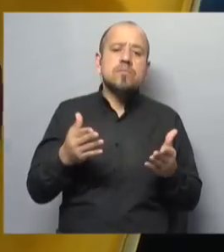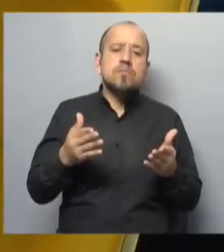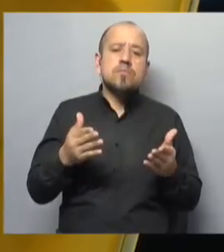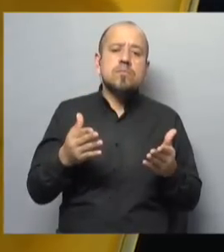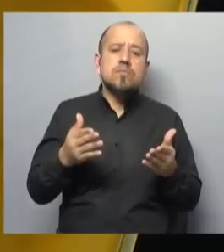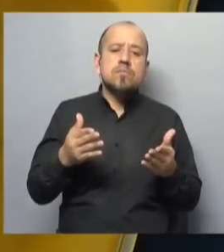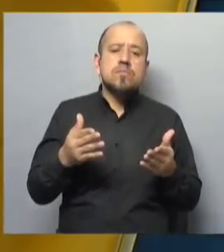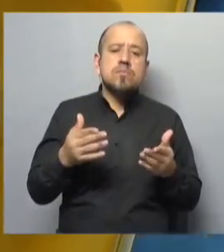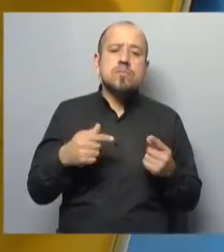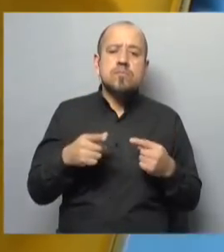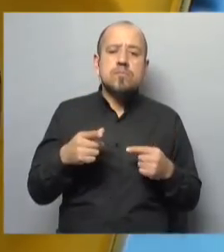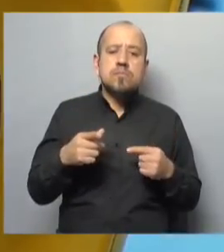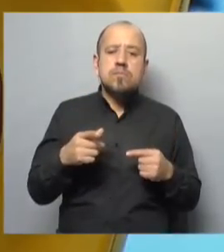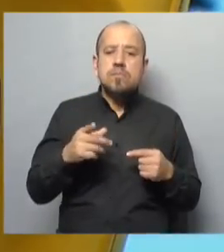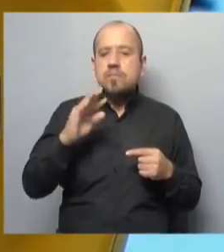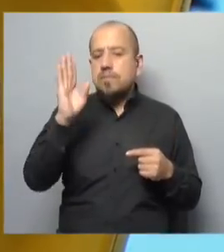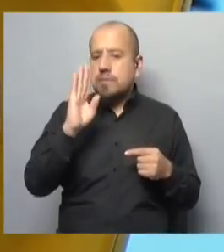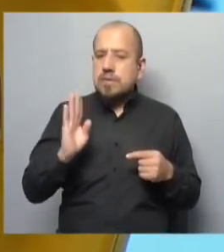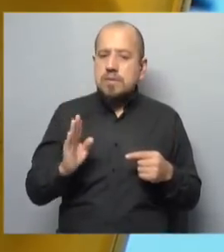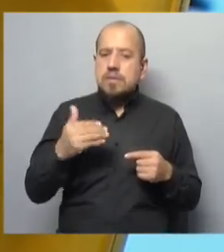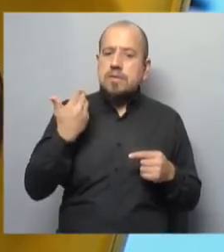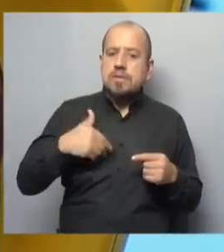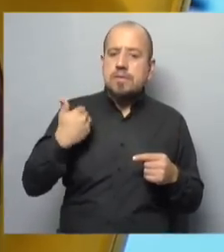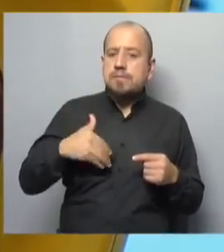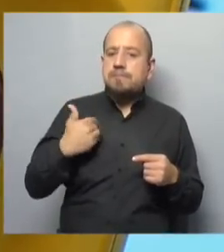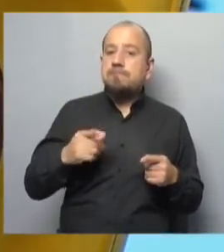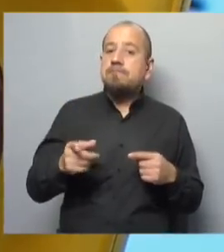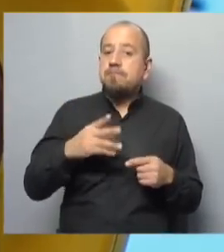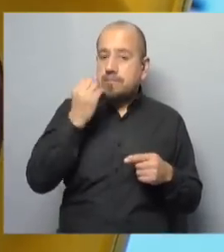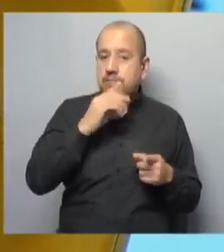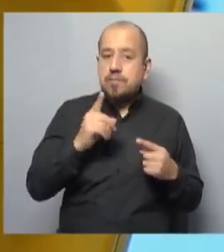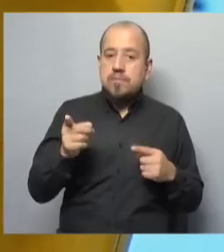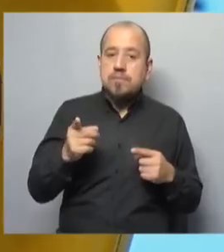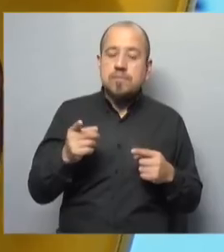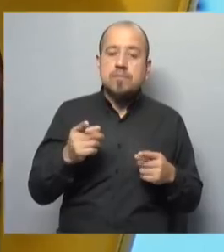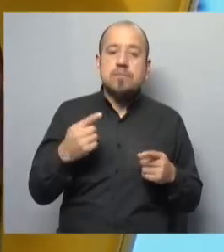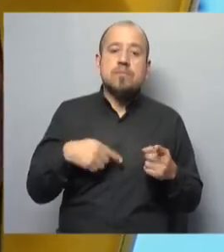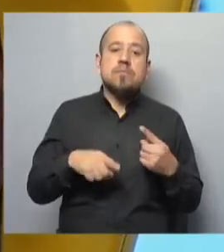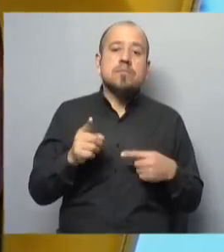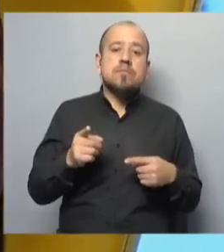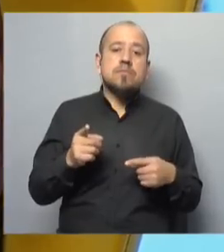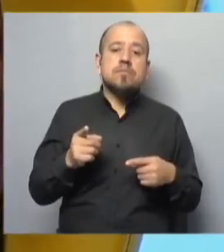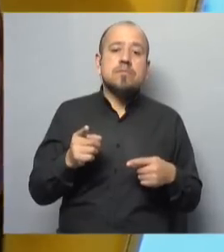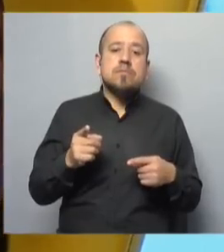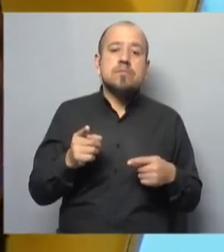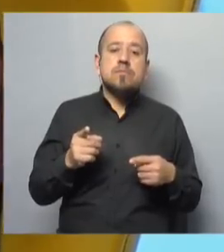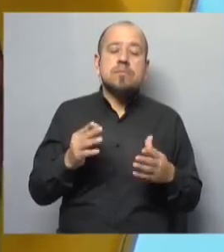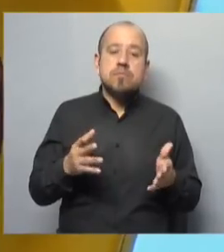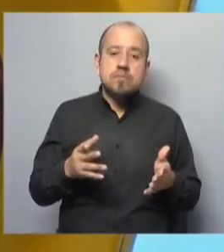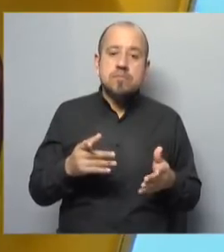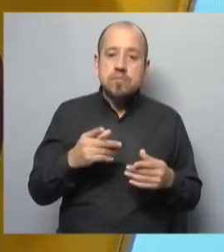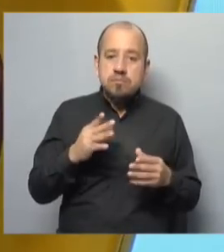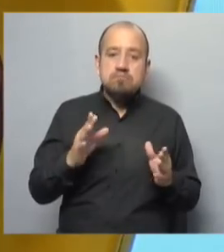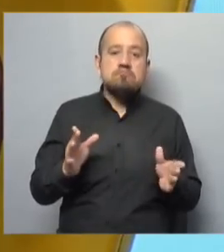que brasil y argentina llegan mejor que lo digo que nunca pero que mejor que los últimos